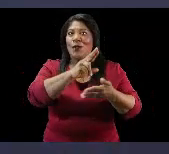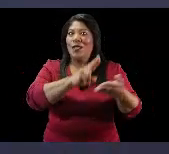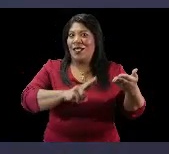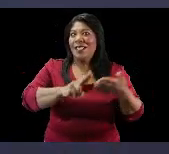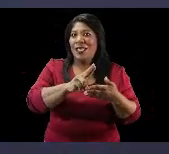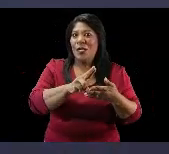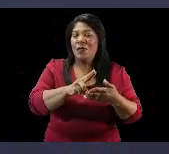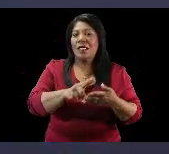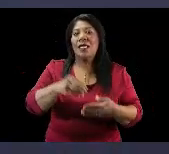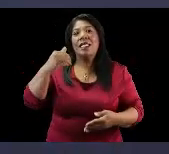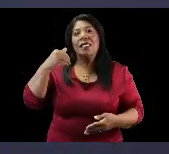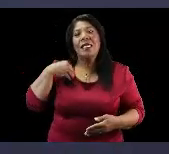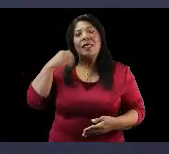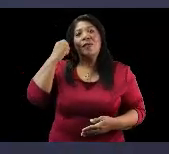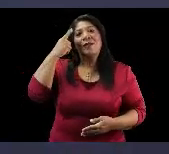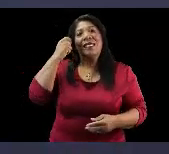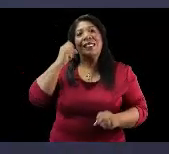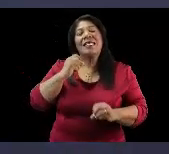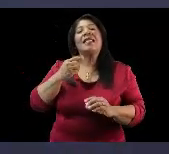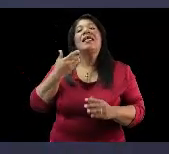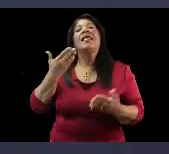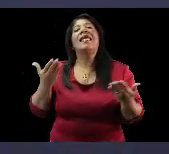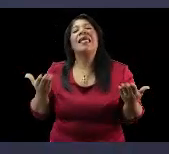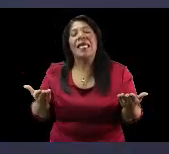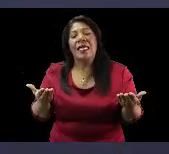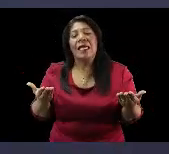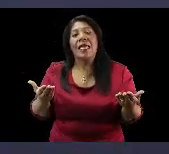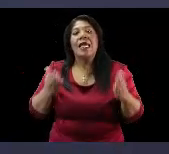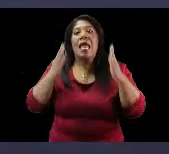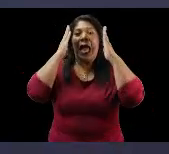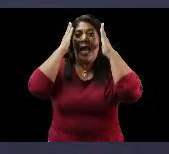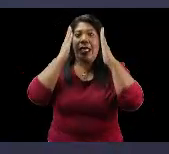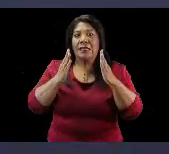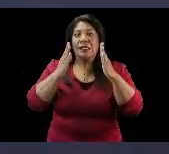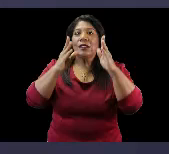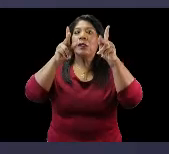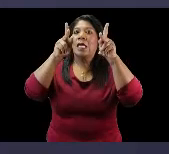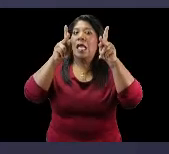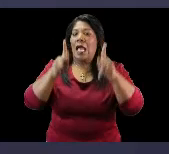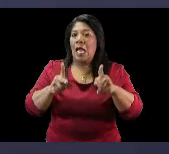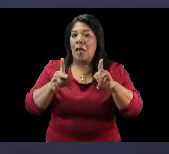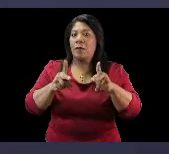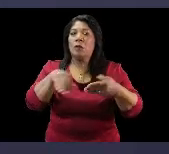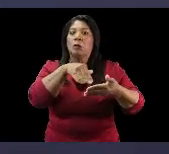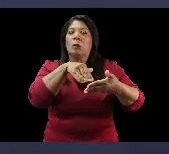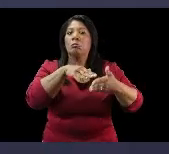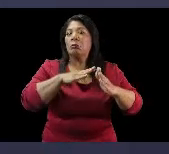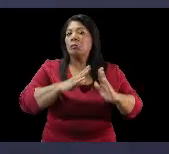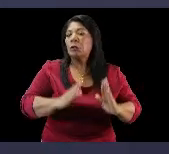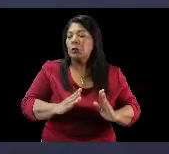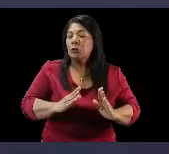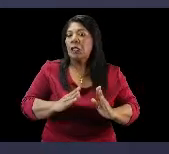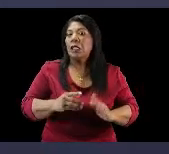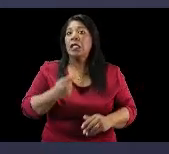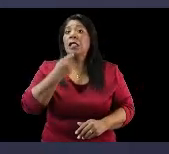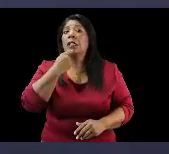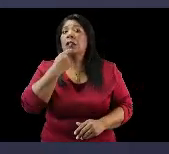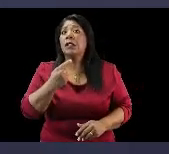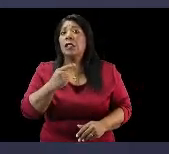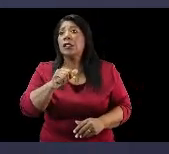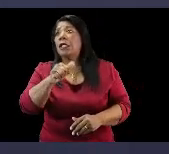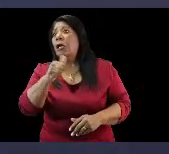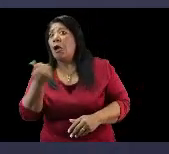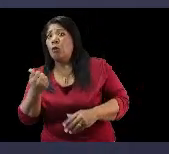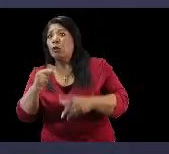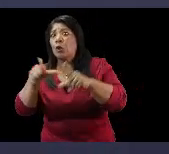la universidad, tenemos que entender que estamos atendiendo a personas, sea estudiante, sea que